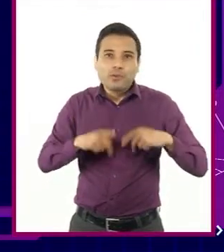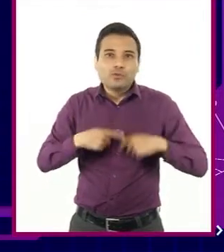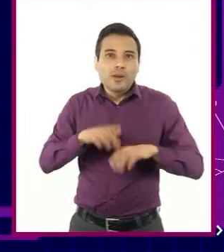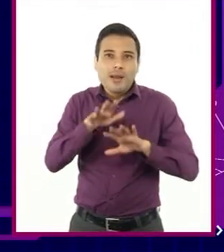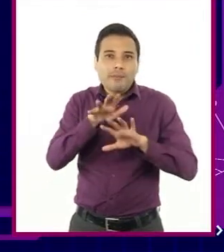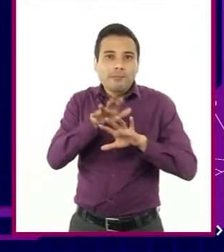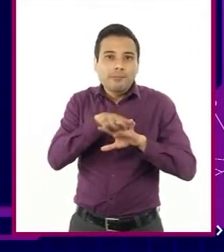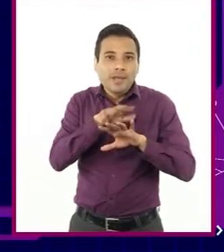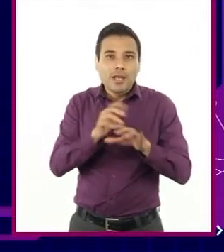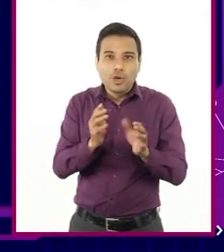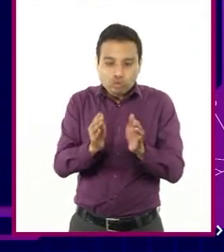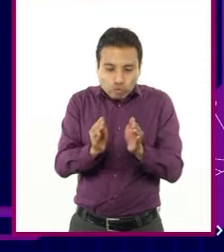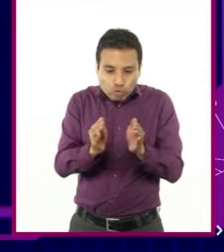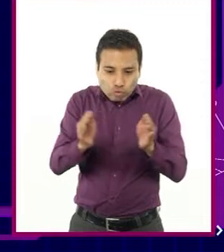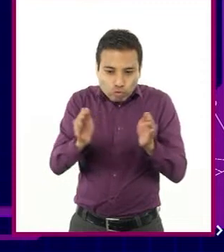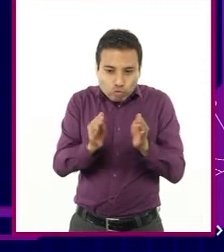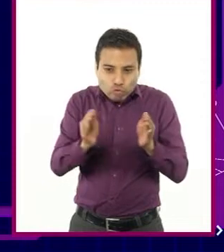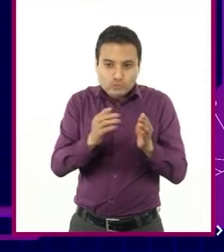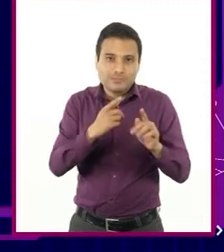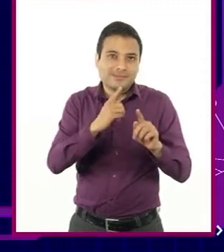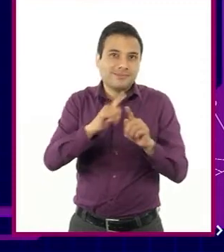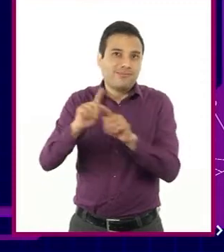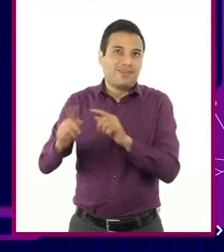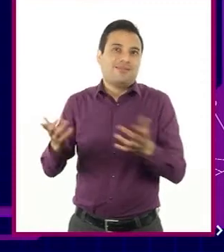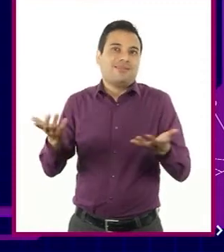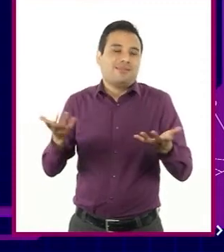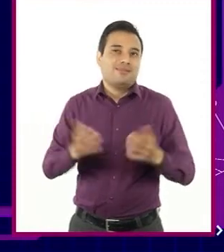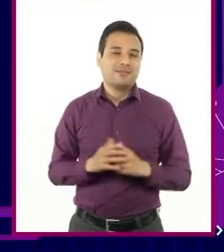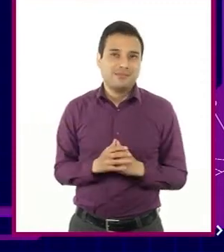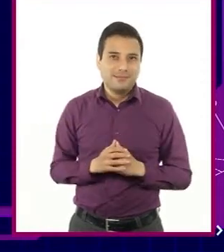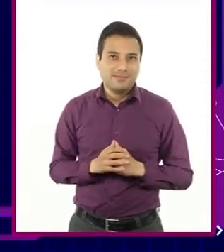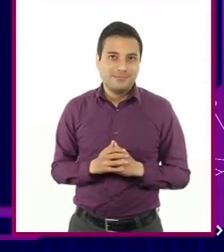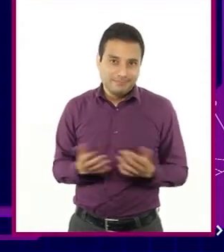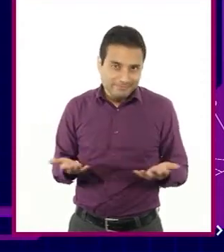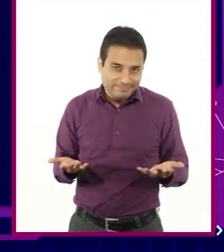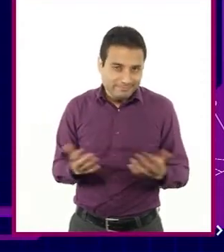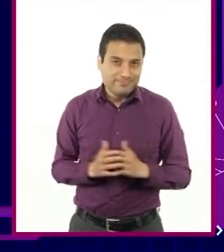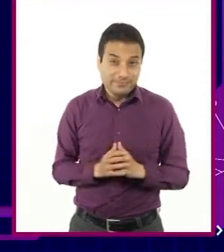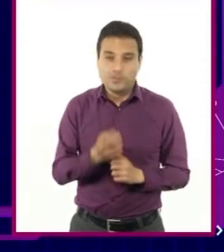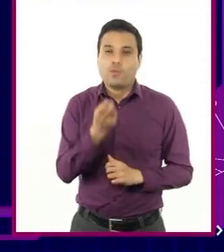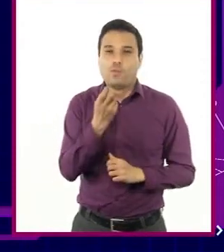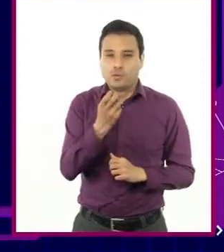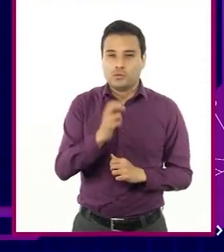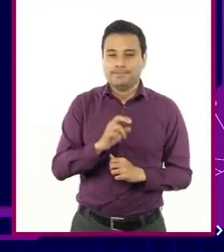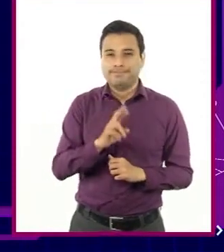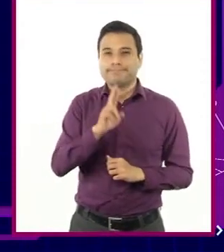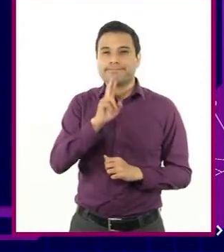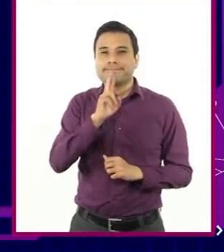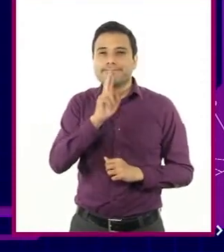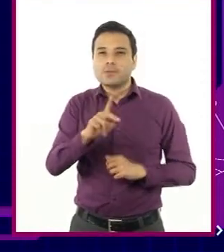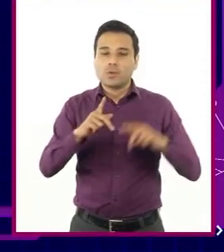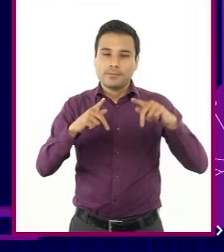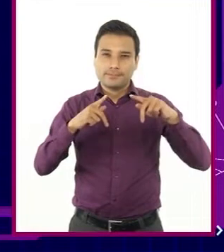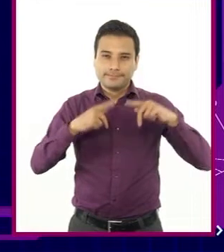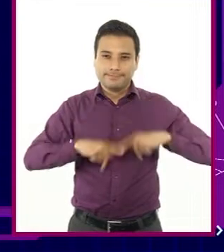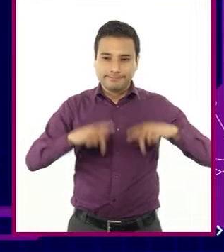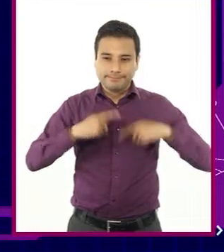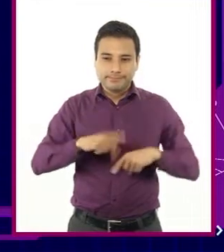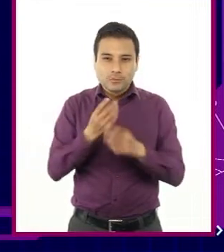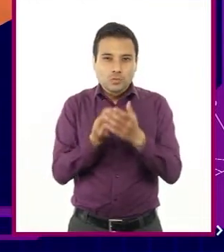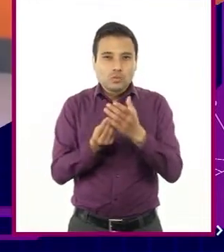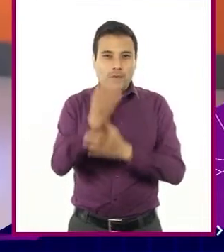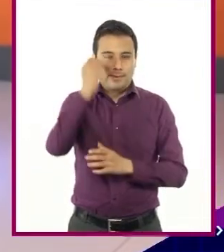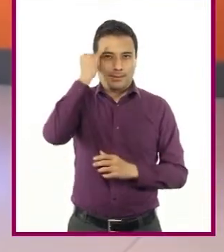longitud mayor que el de un infante. Por lo anterior, en el mundo se crearon sistemas estándar para medir